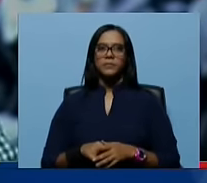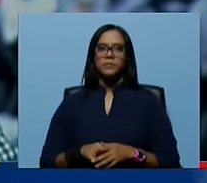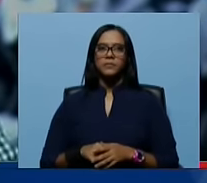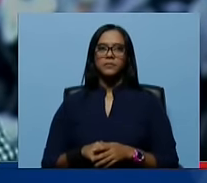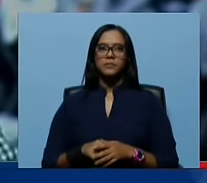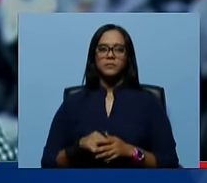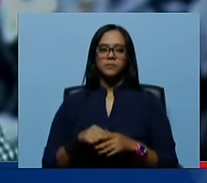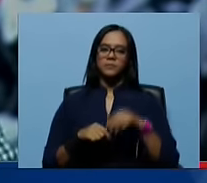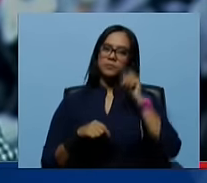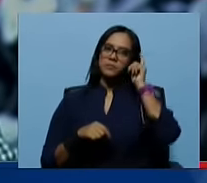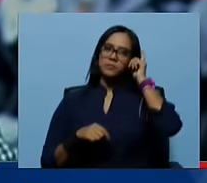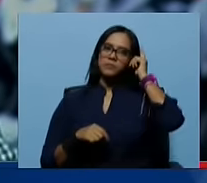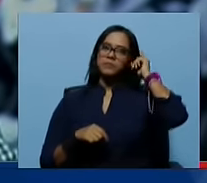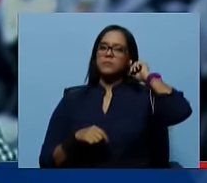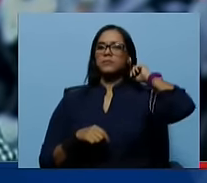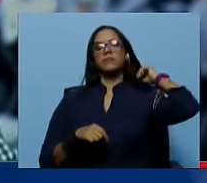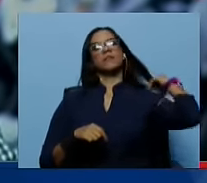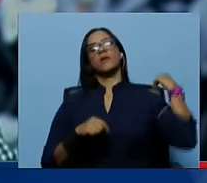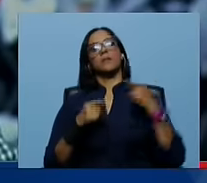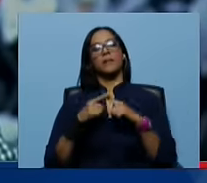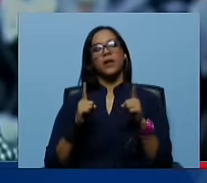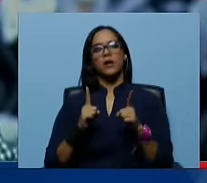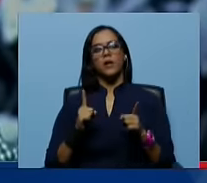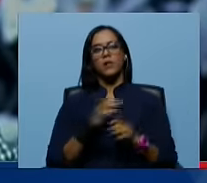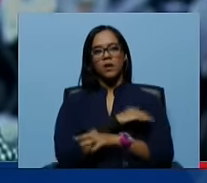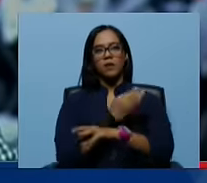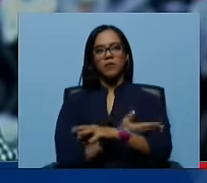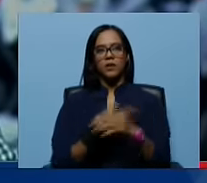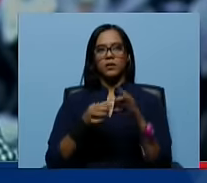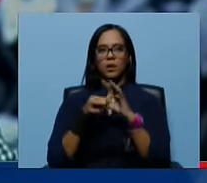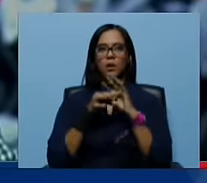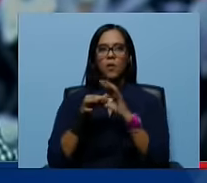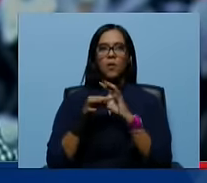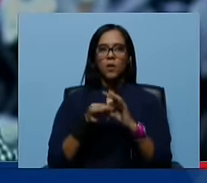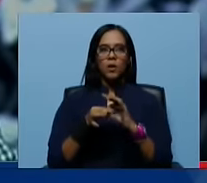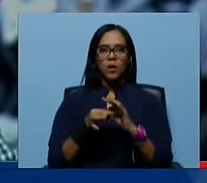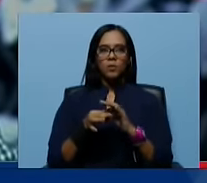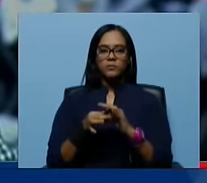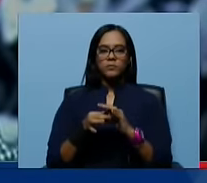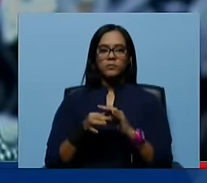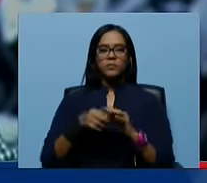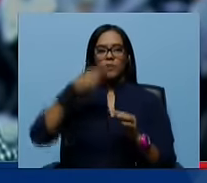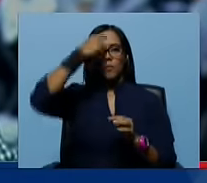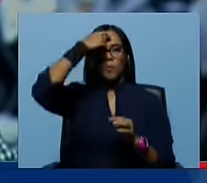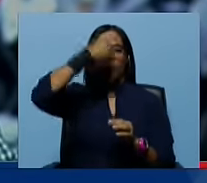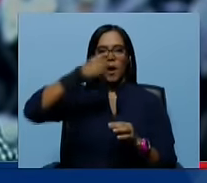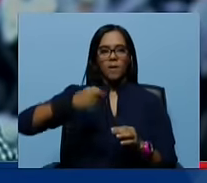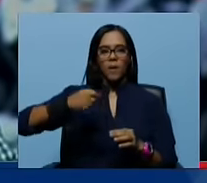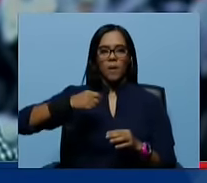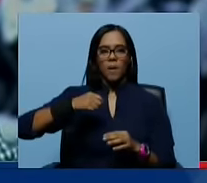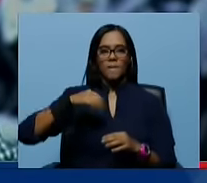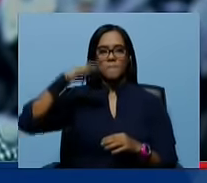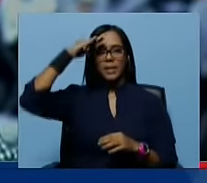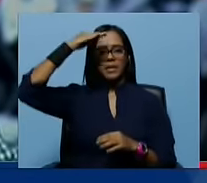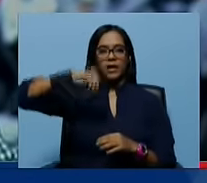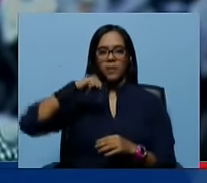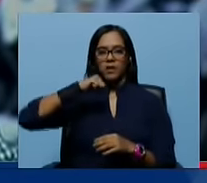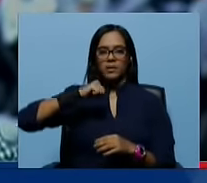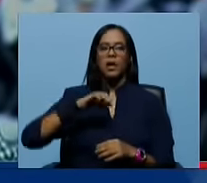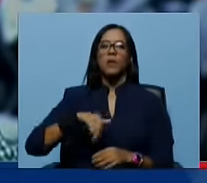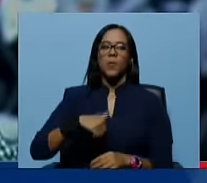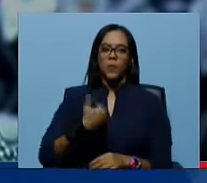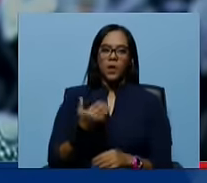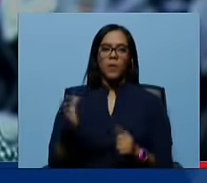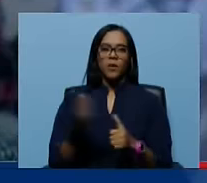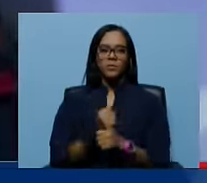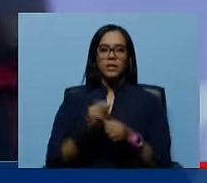Pero con una férrea unión operativa, cívico, militar, policial, logramos restablecer la paz